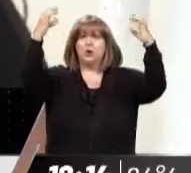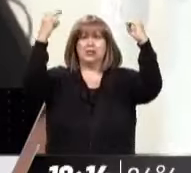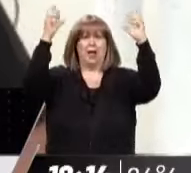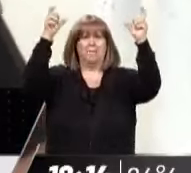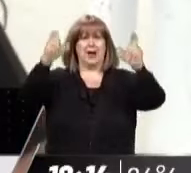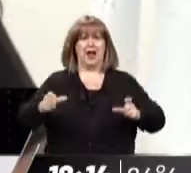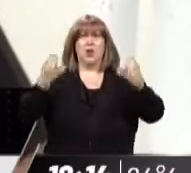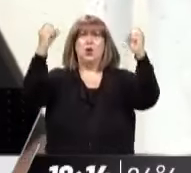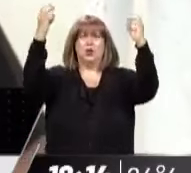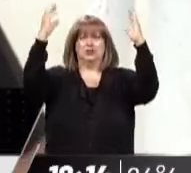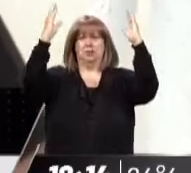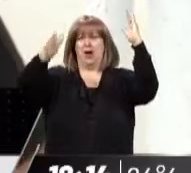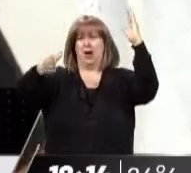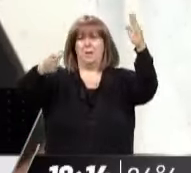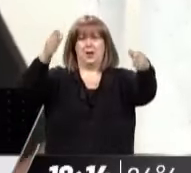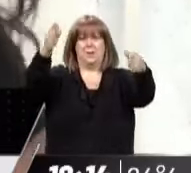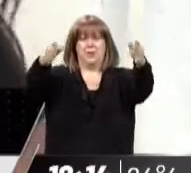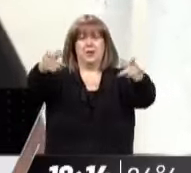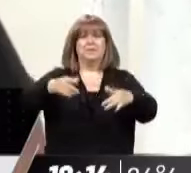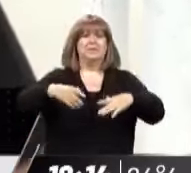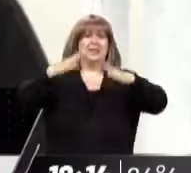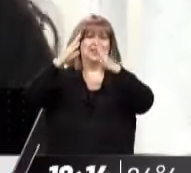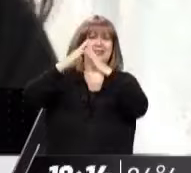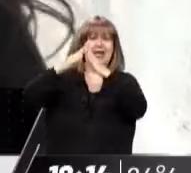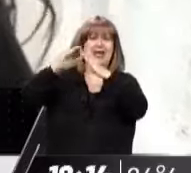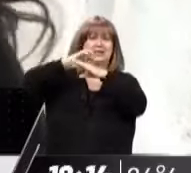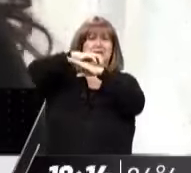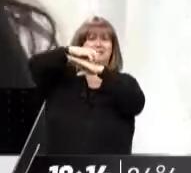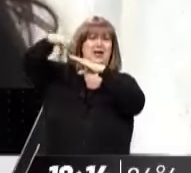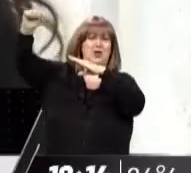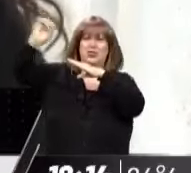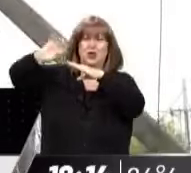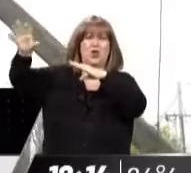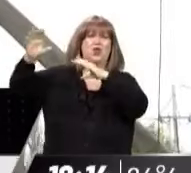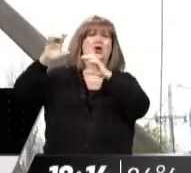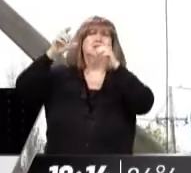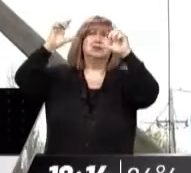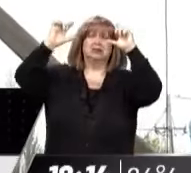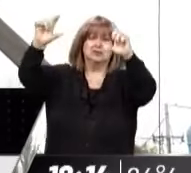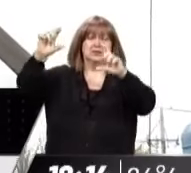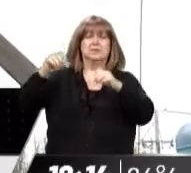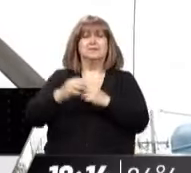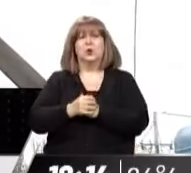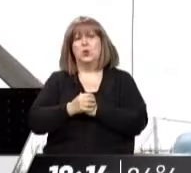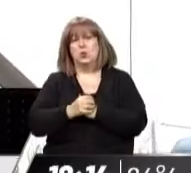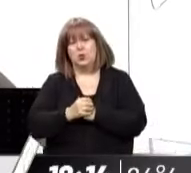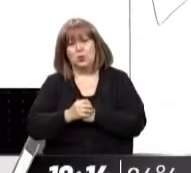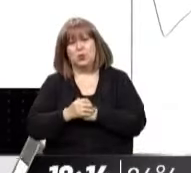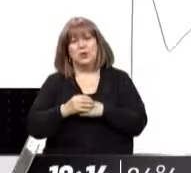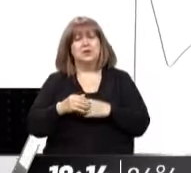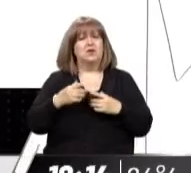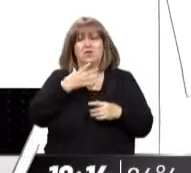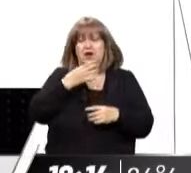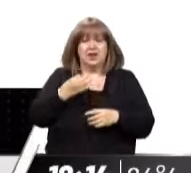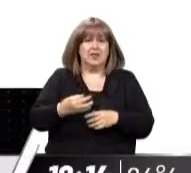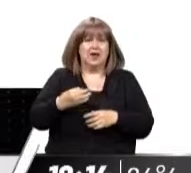casa de la esquina ni hablar, los techos, membrana, un desastre lo que ha hecho. La semana pasada la piedra, ahora esto. La verdad